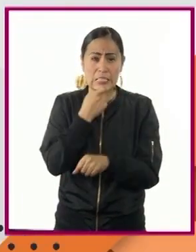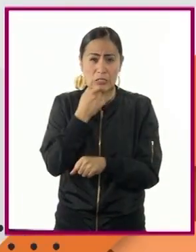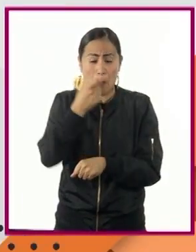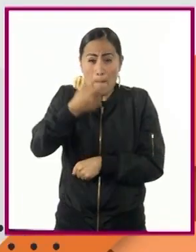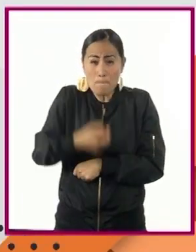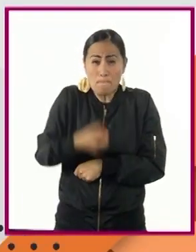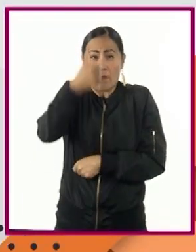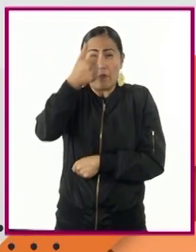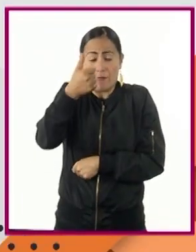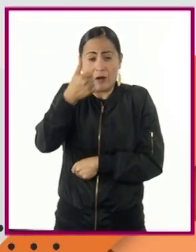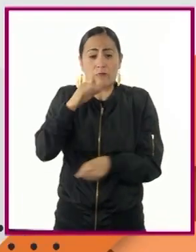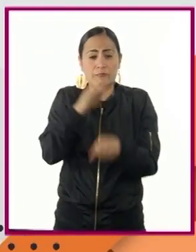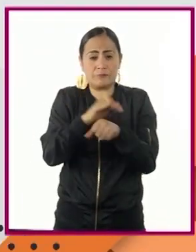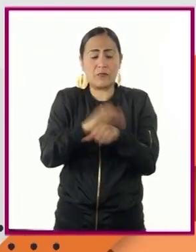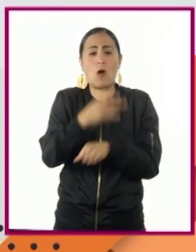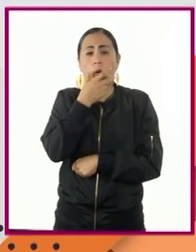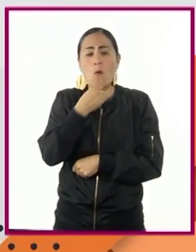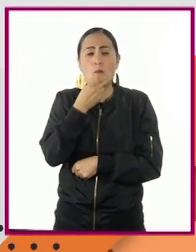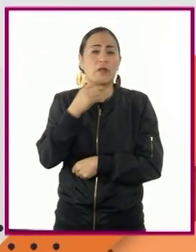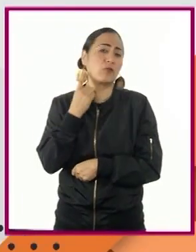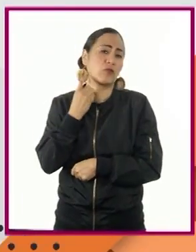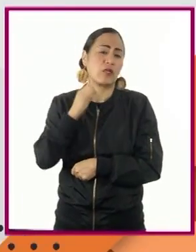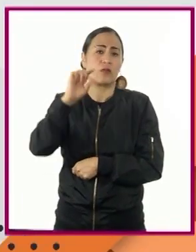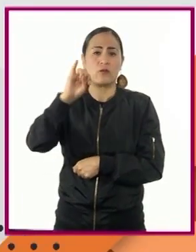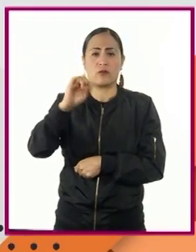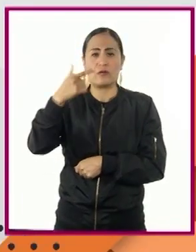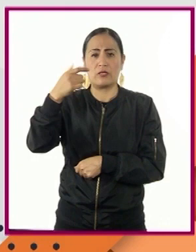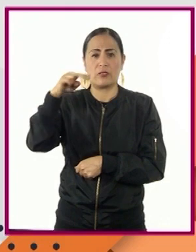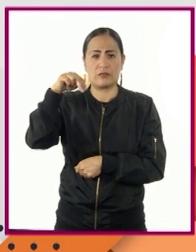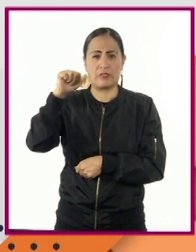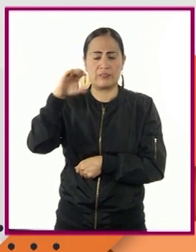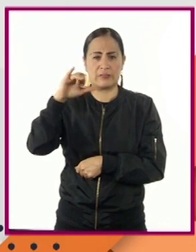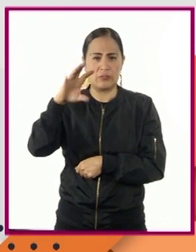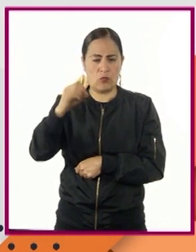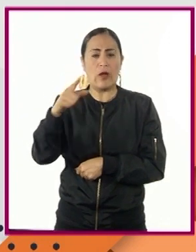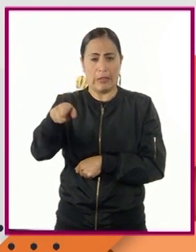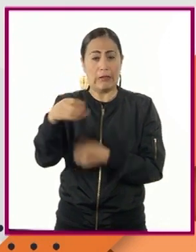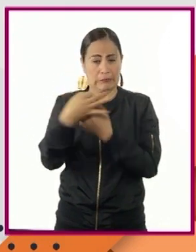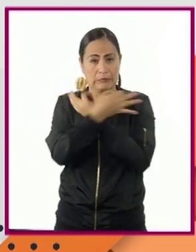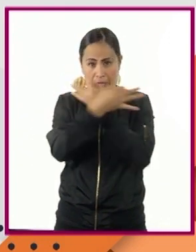lo hizo el diputado Ignacio Ramírez en la tribuna cuando declaró lo siguiente: